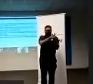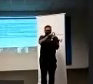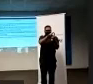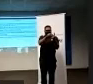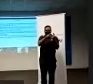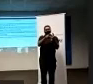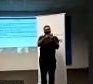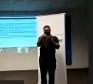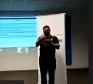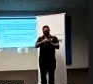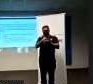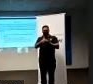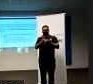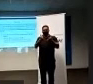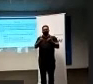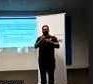Siguiente.